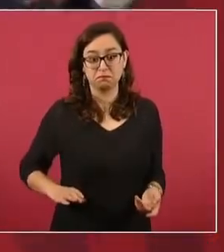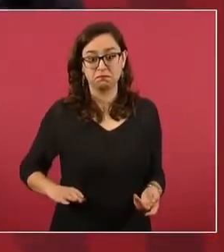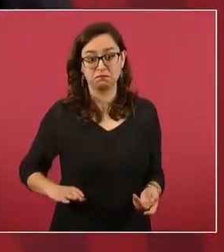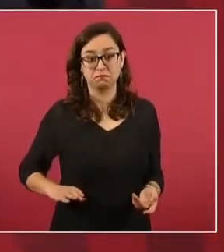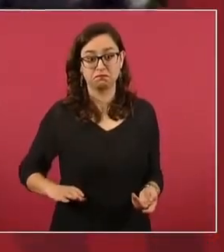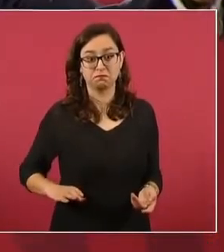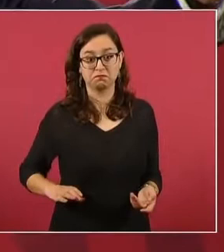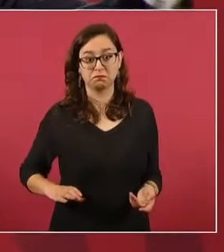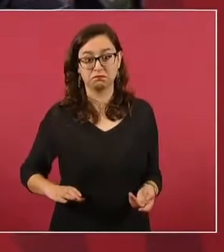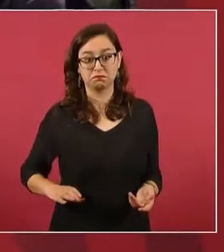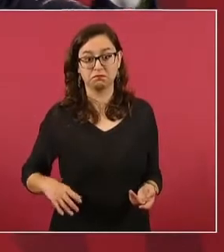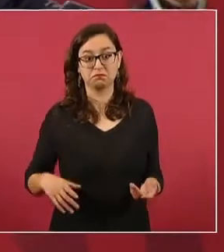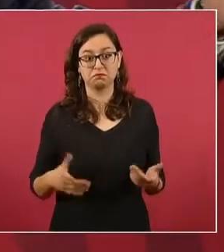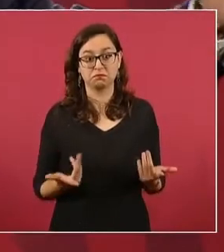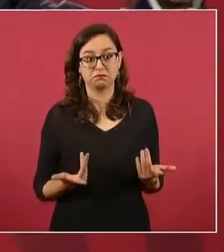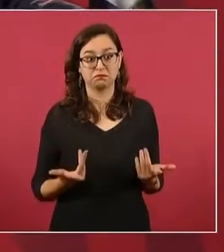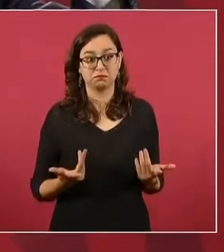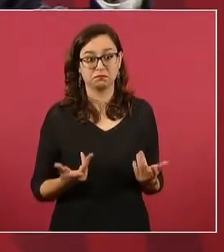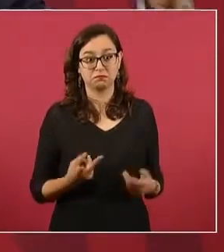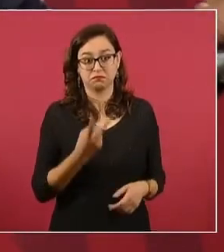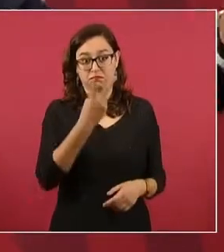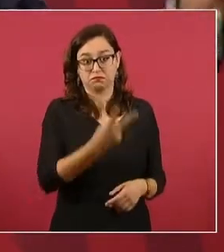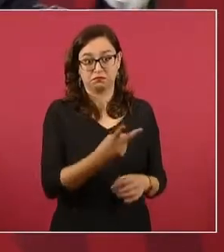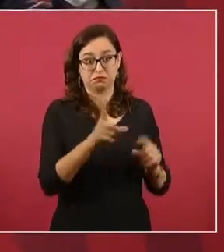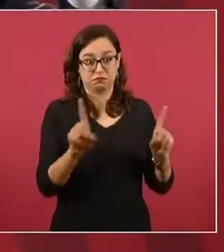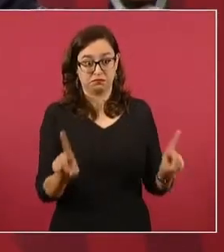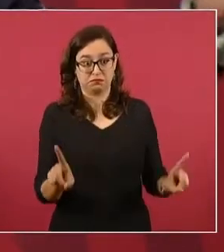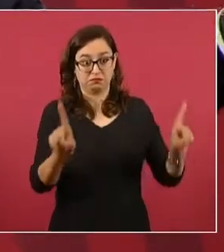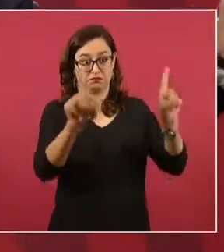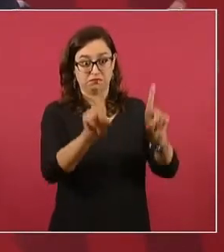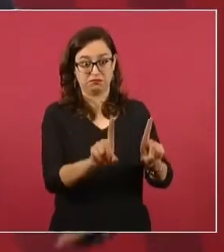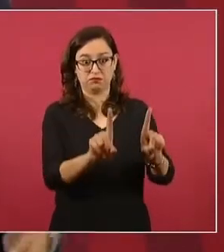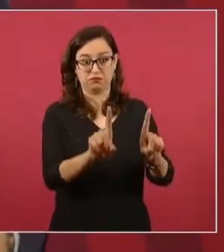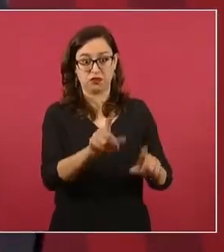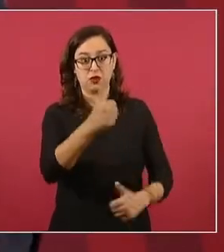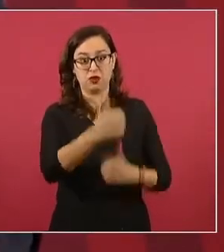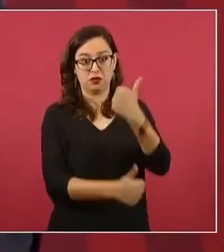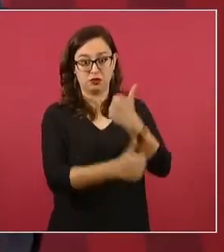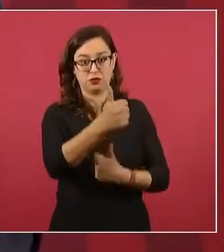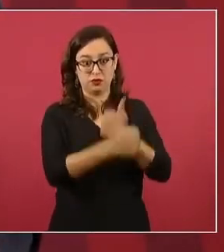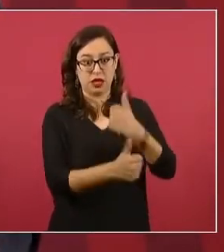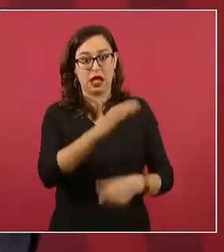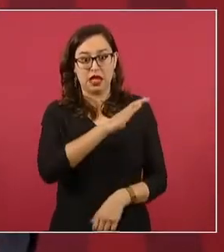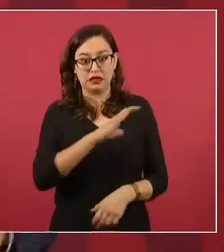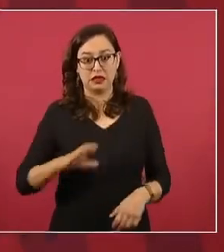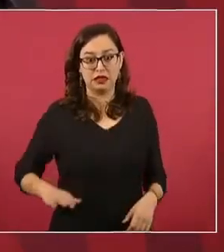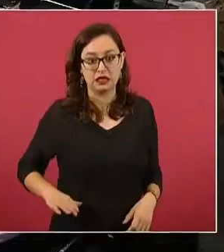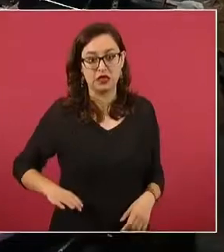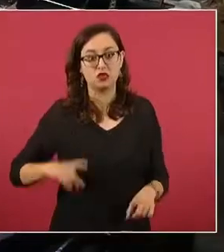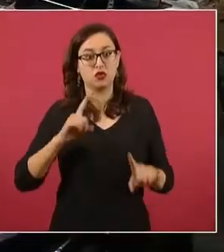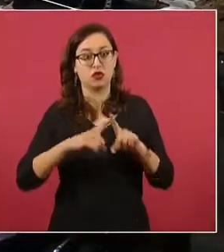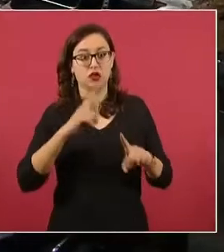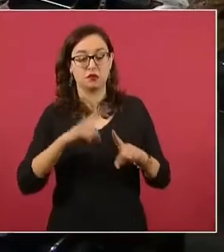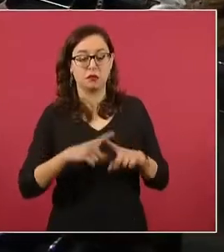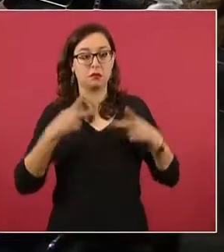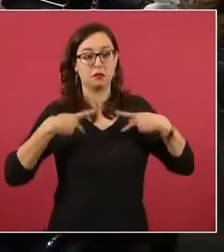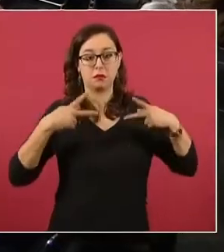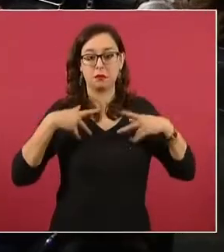los dos fueron a encuestas, según entiendo. Así fue. Sí, salió